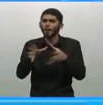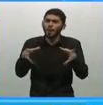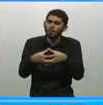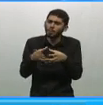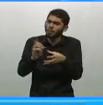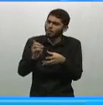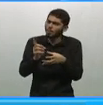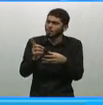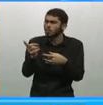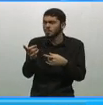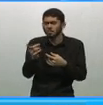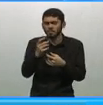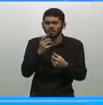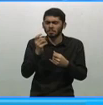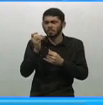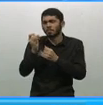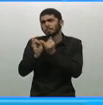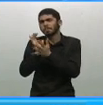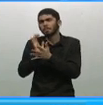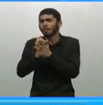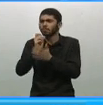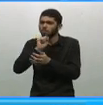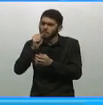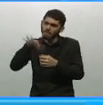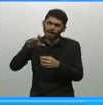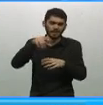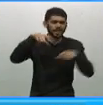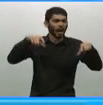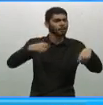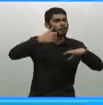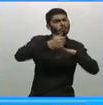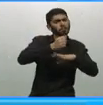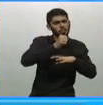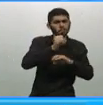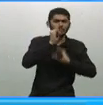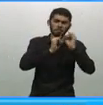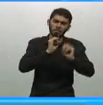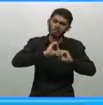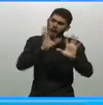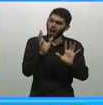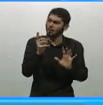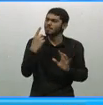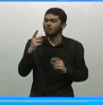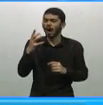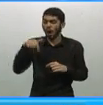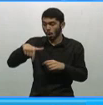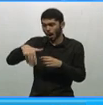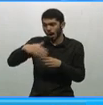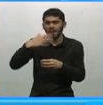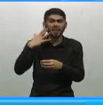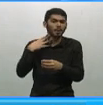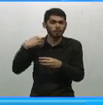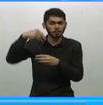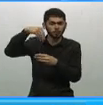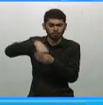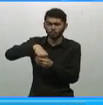adentro de la cancha pero me gustaría profundizar un poco en esta cuestión también sobre todo además a partir de la llegada de Carlitos De tévez qué lugar